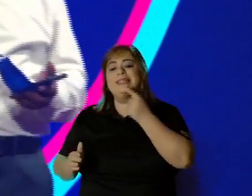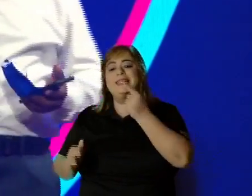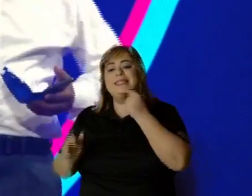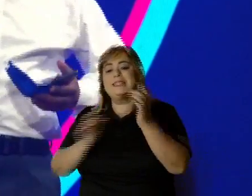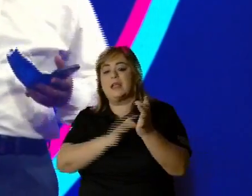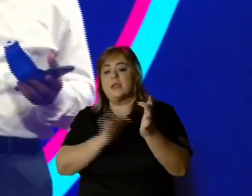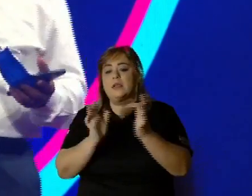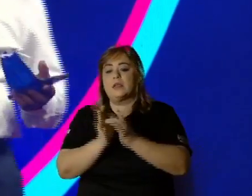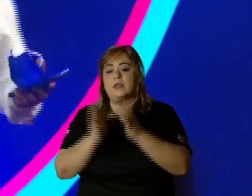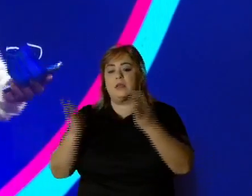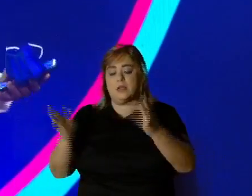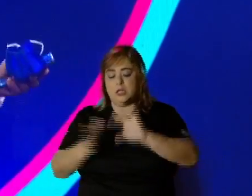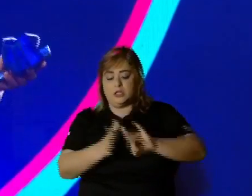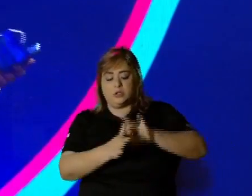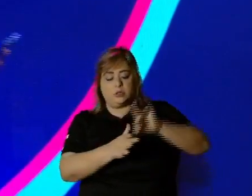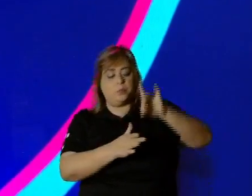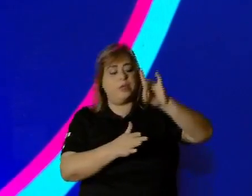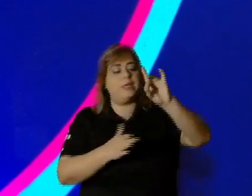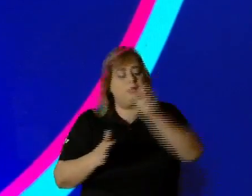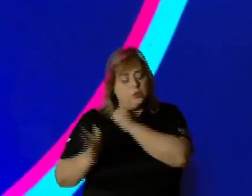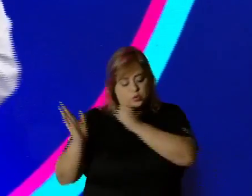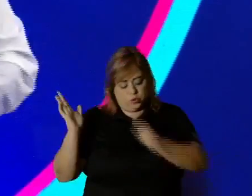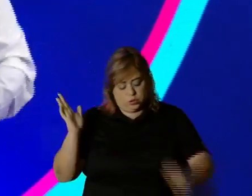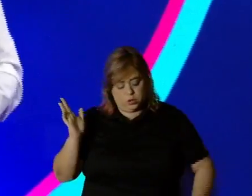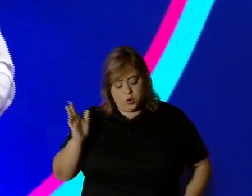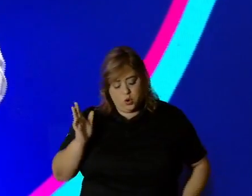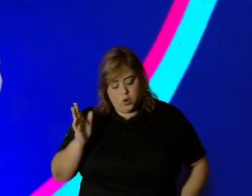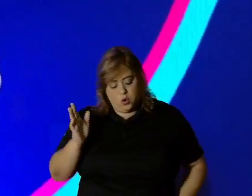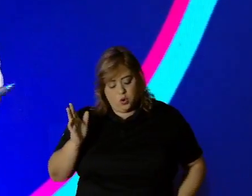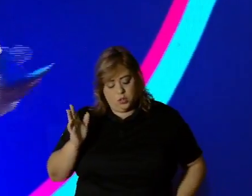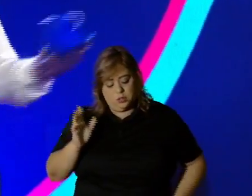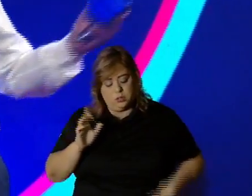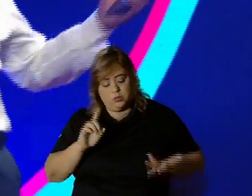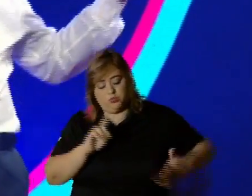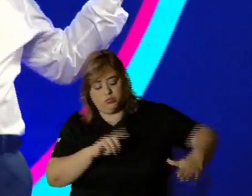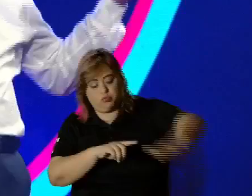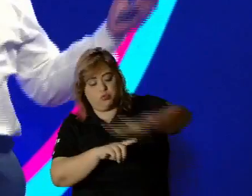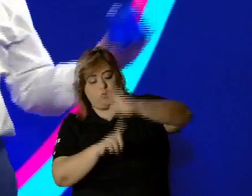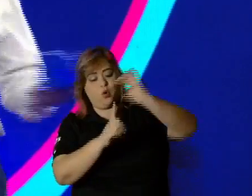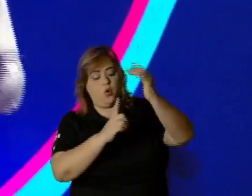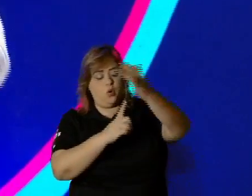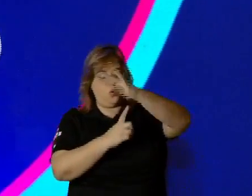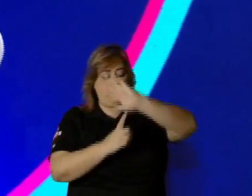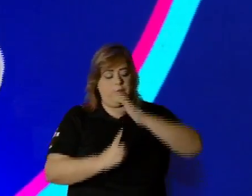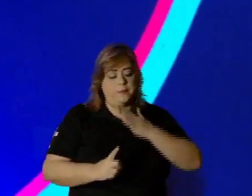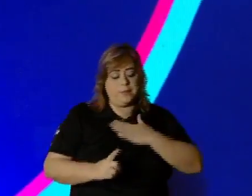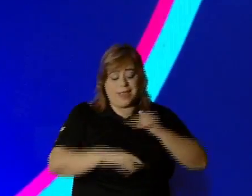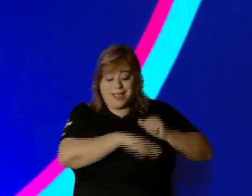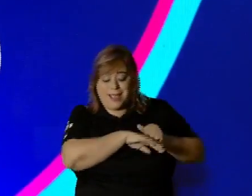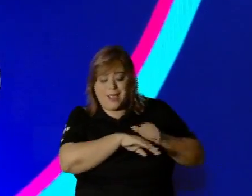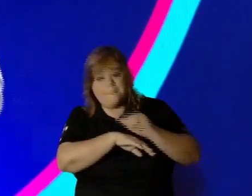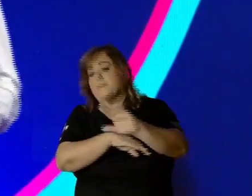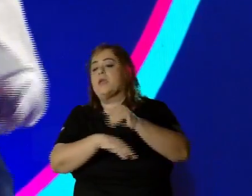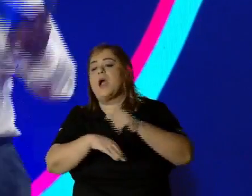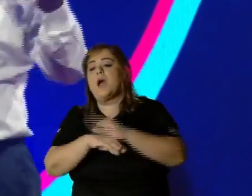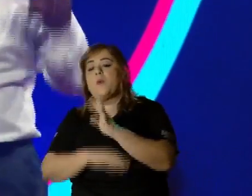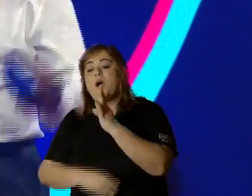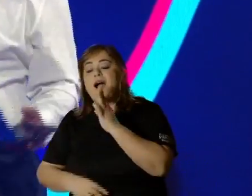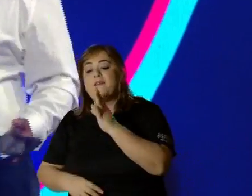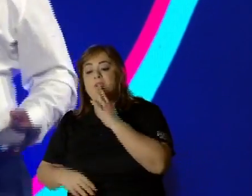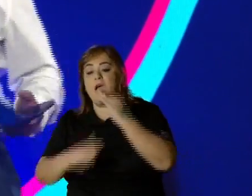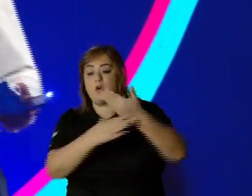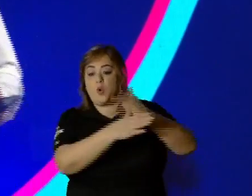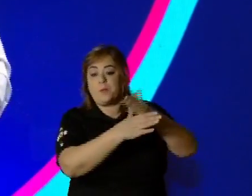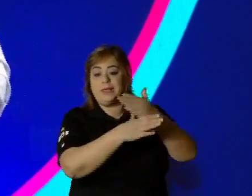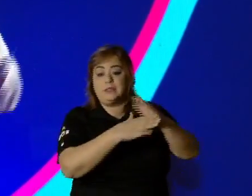que el Espíritu del Señor está sobre ti, gloria a Dios, aleluya, y te ha enviado a hablar buenas nuevas de